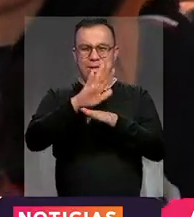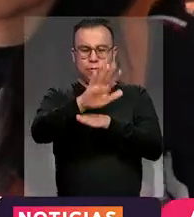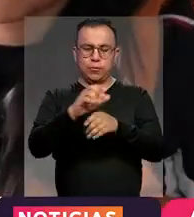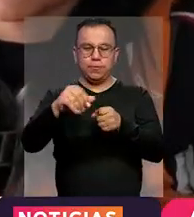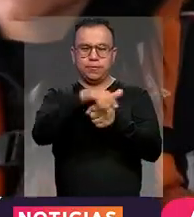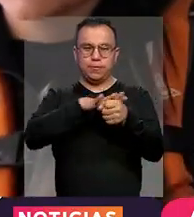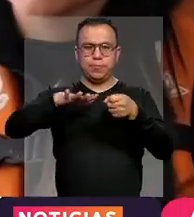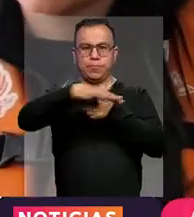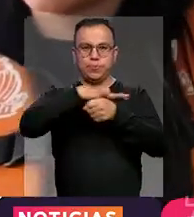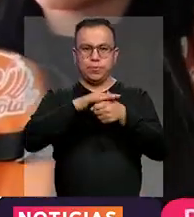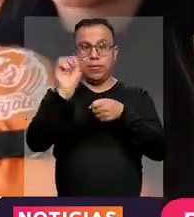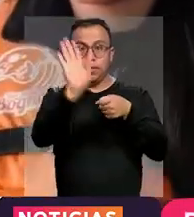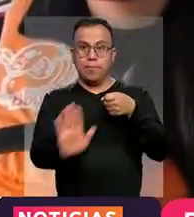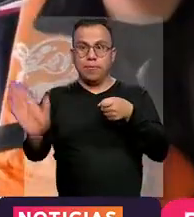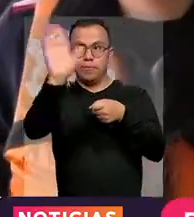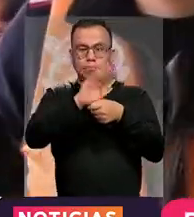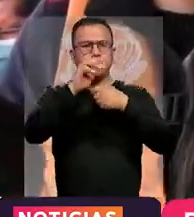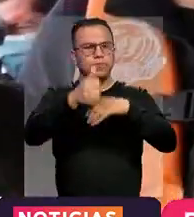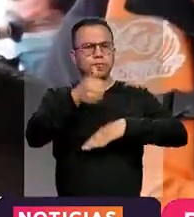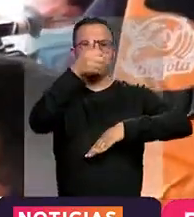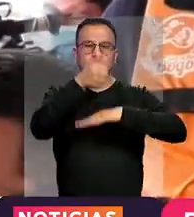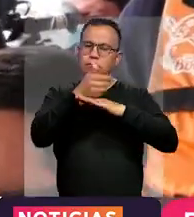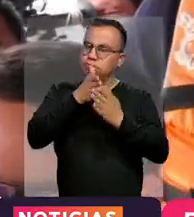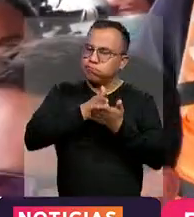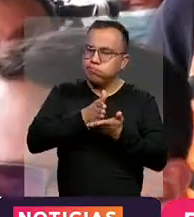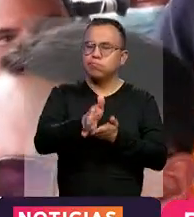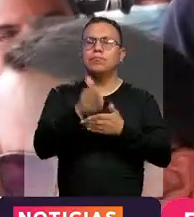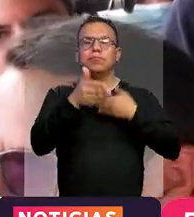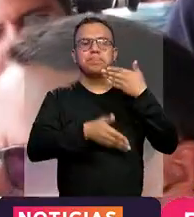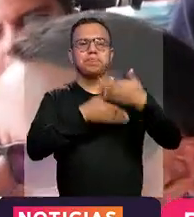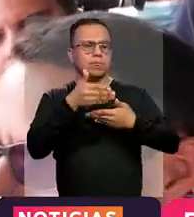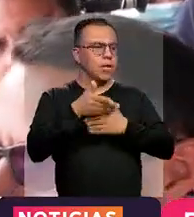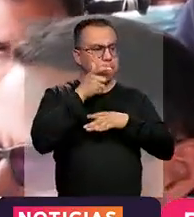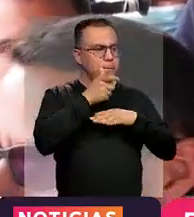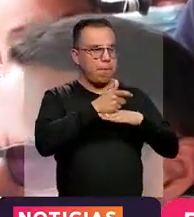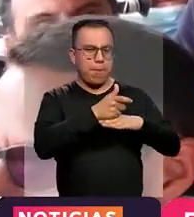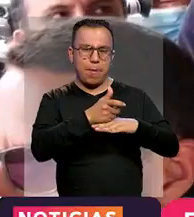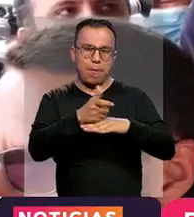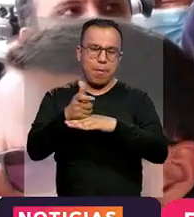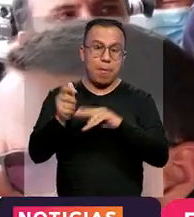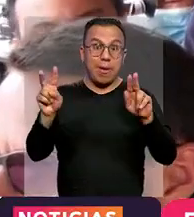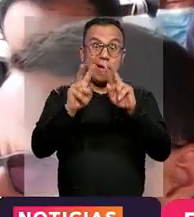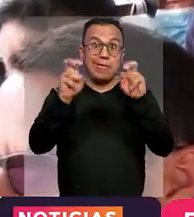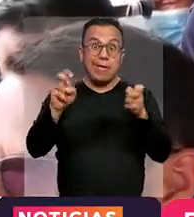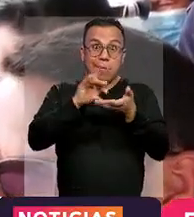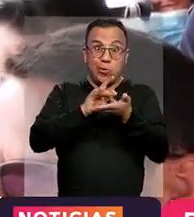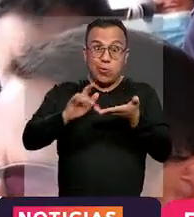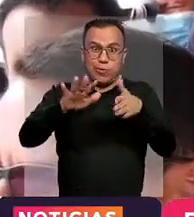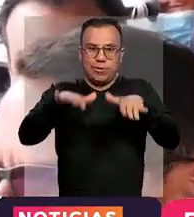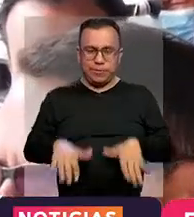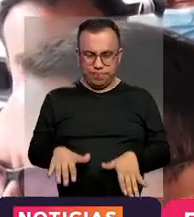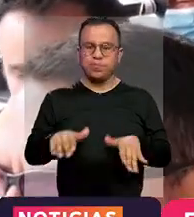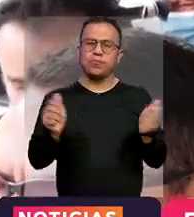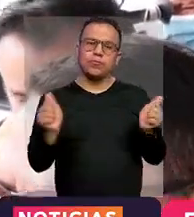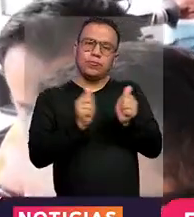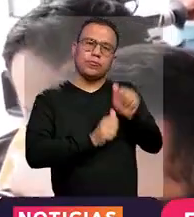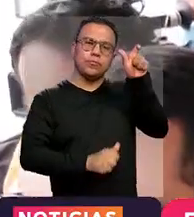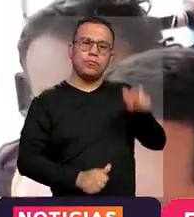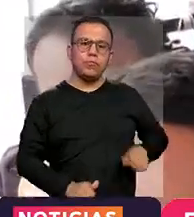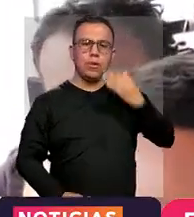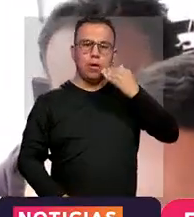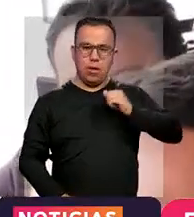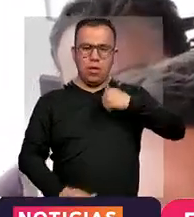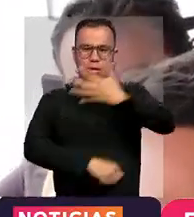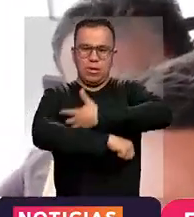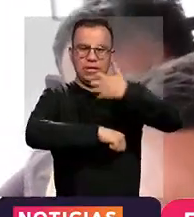de Cundinamarca. Las autoridades continúan en este recorrido y mirando el tema de las emergencias en este departamento. Para eso nos encontramos con la directora de